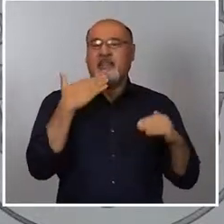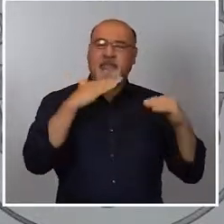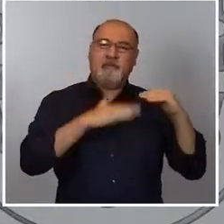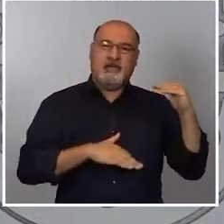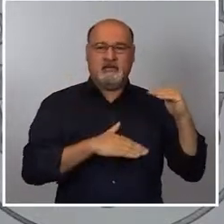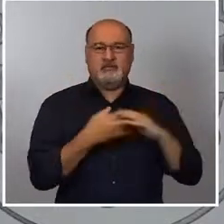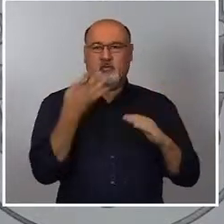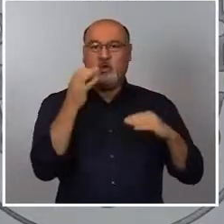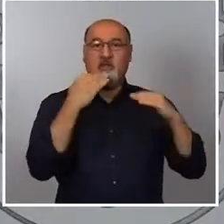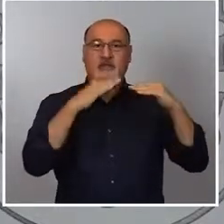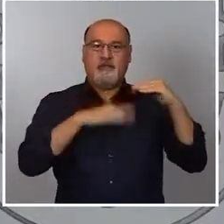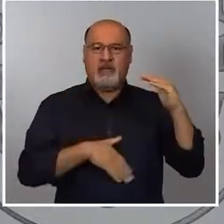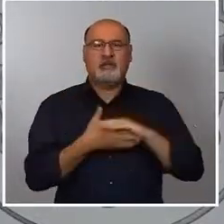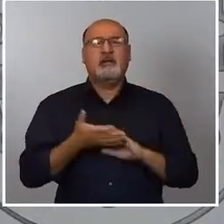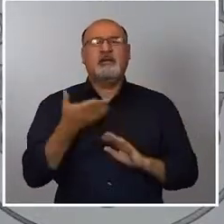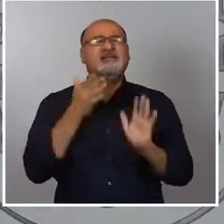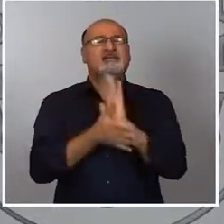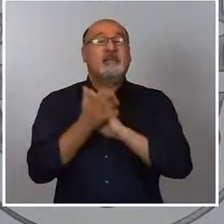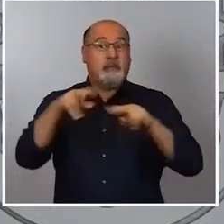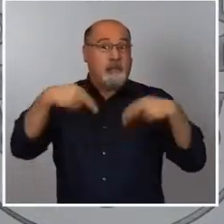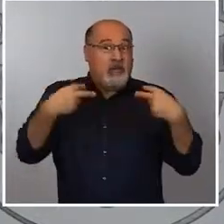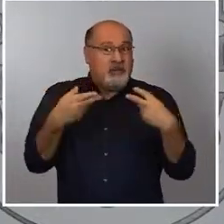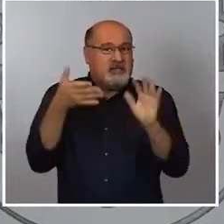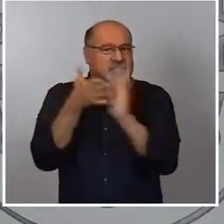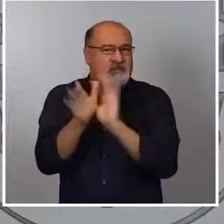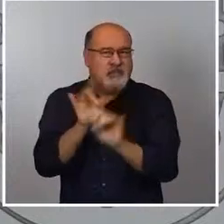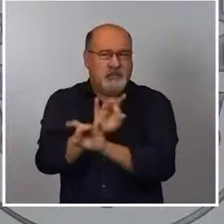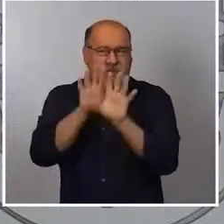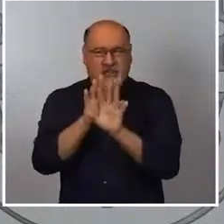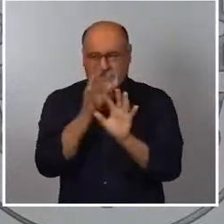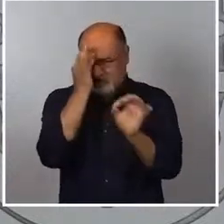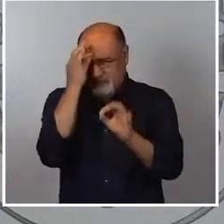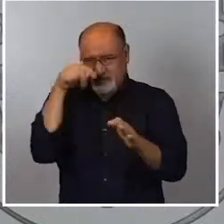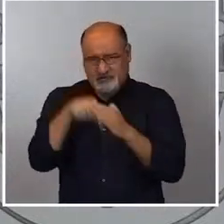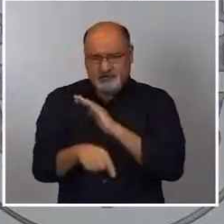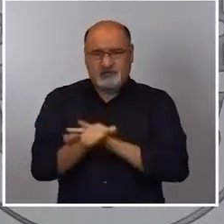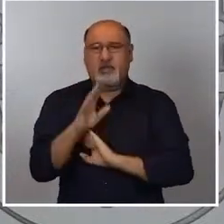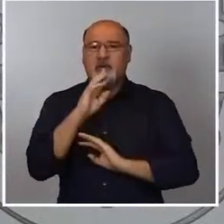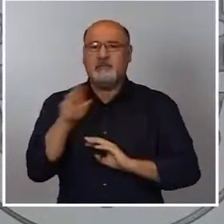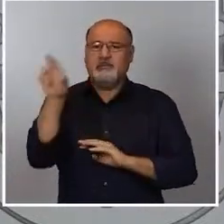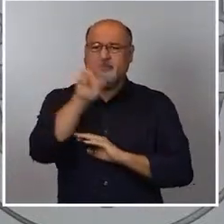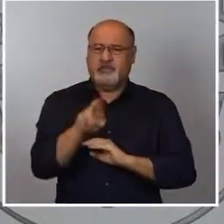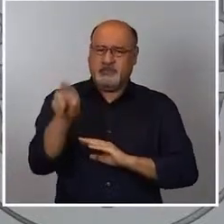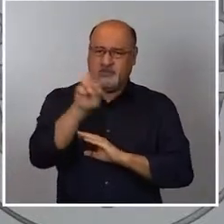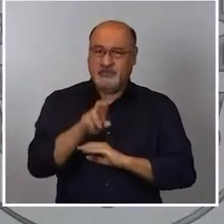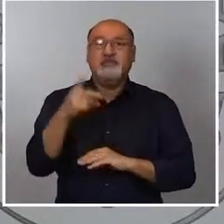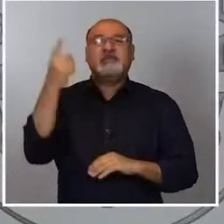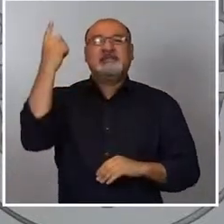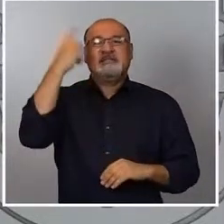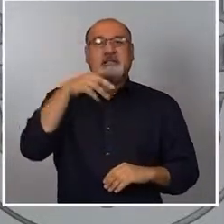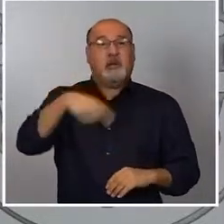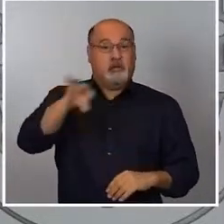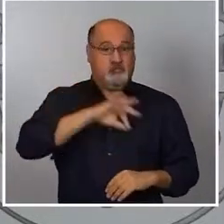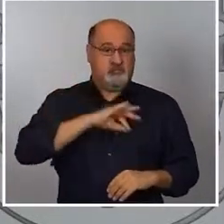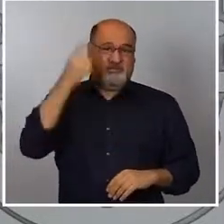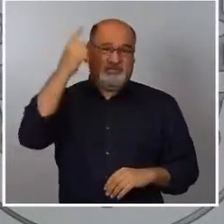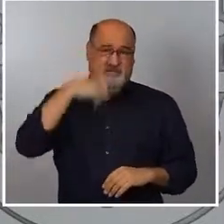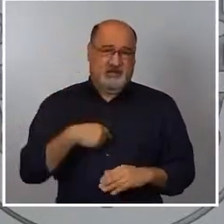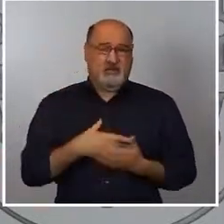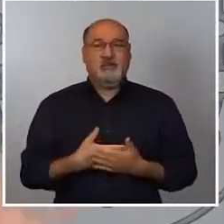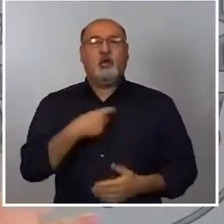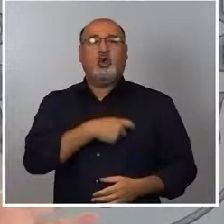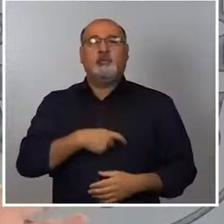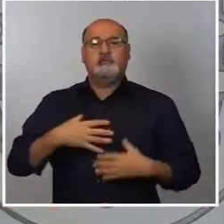le quiero detener si me lo permiten someramente pero remarcar lo como saben la la comisión de salud pública